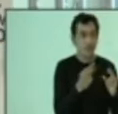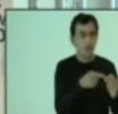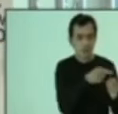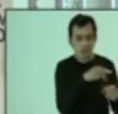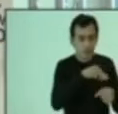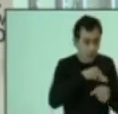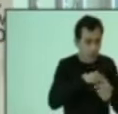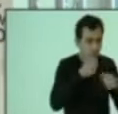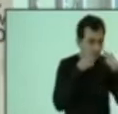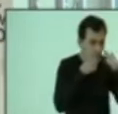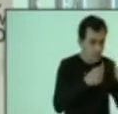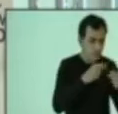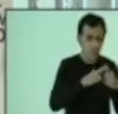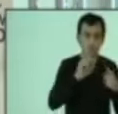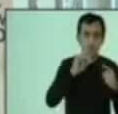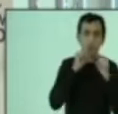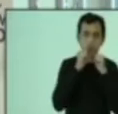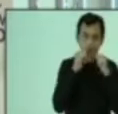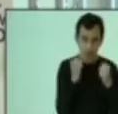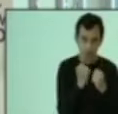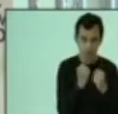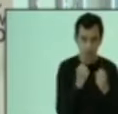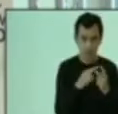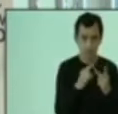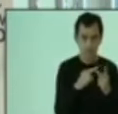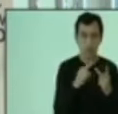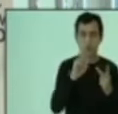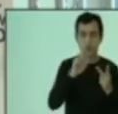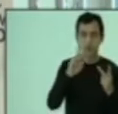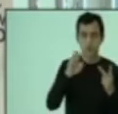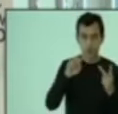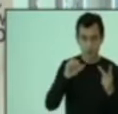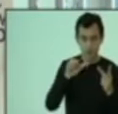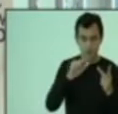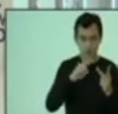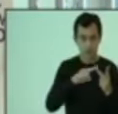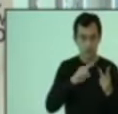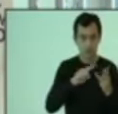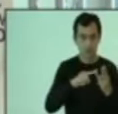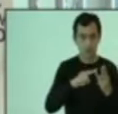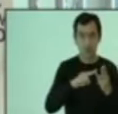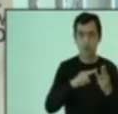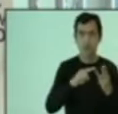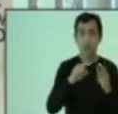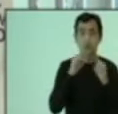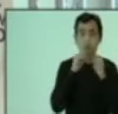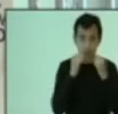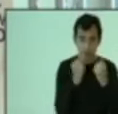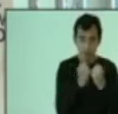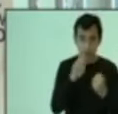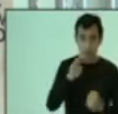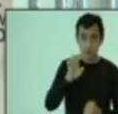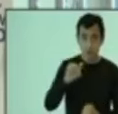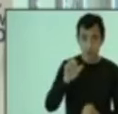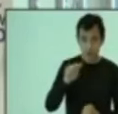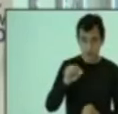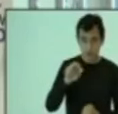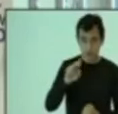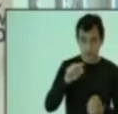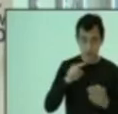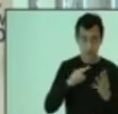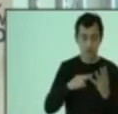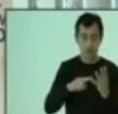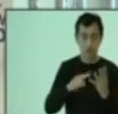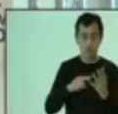cuales una es el IMSS, una es en la Sedena, dos son en el IMSS Bienestar y tres